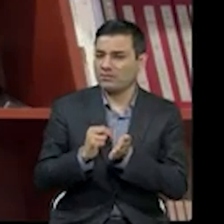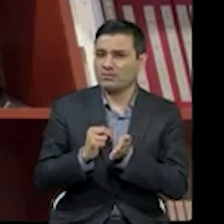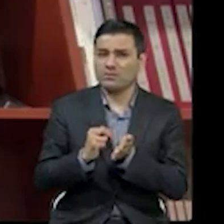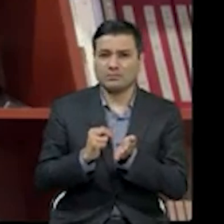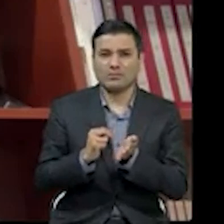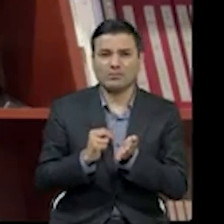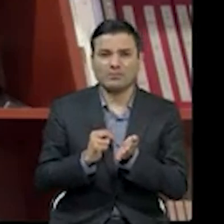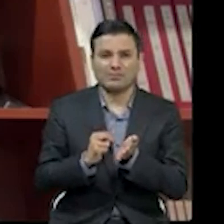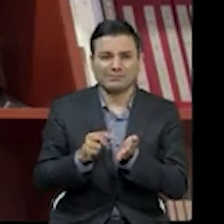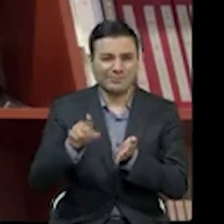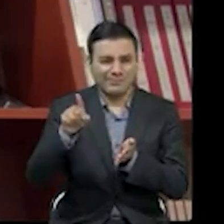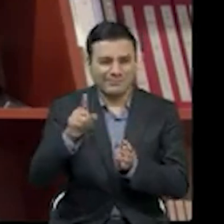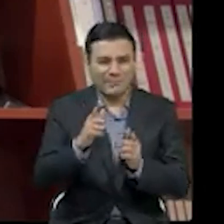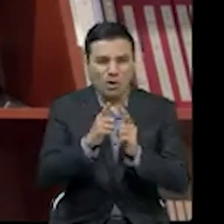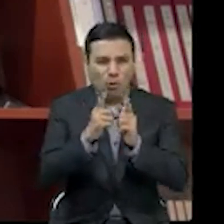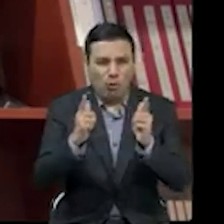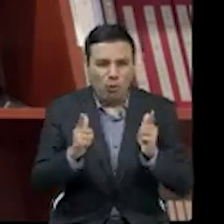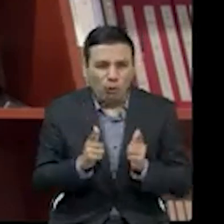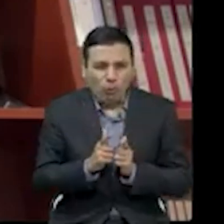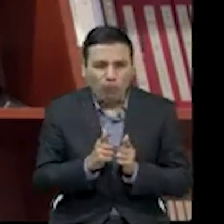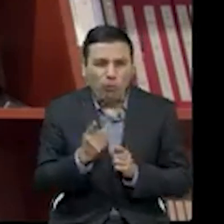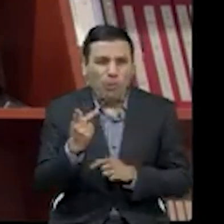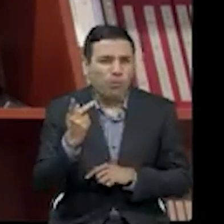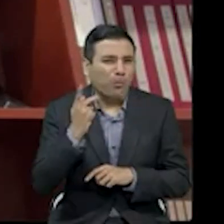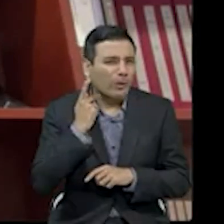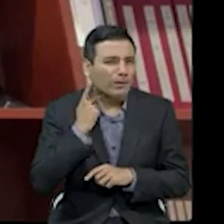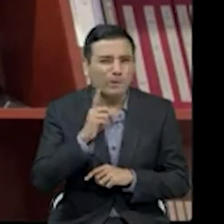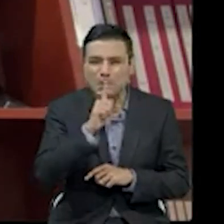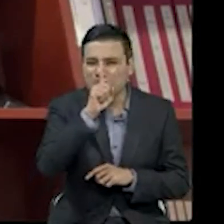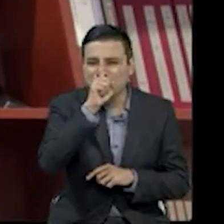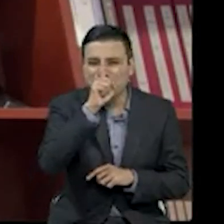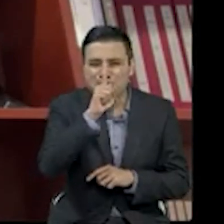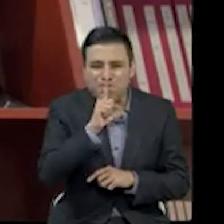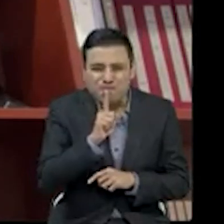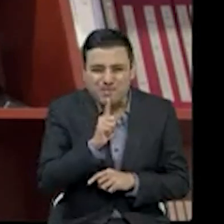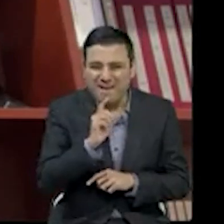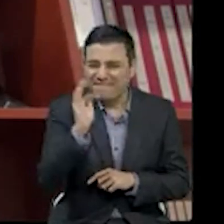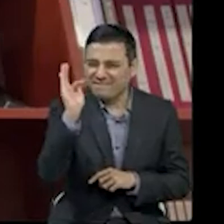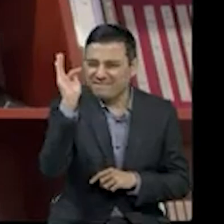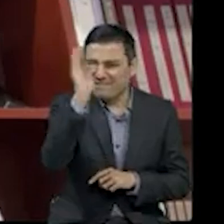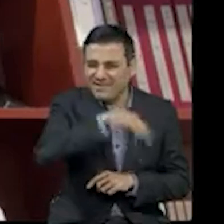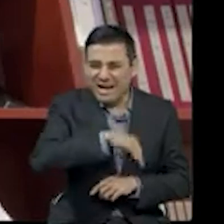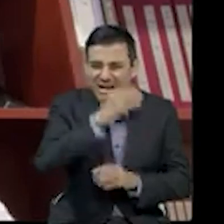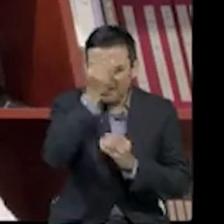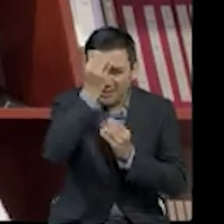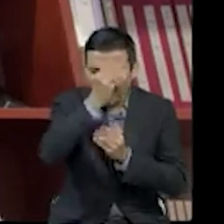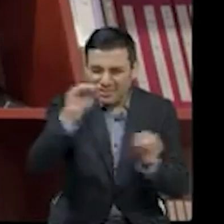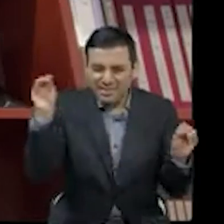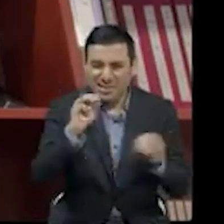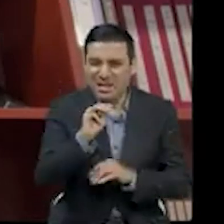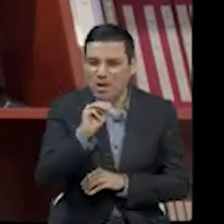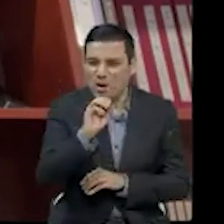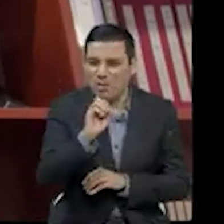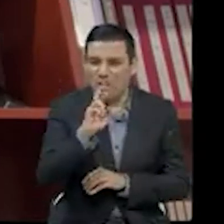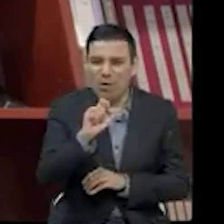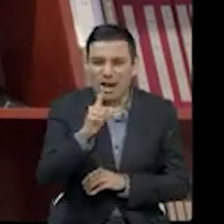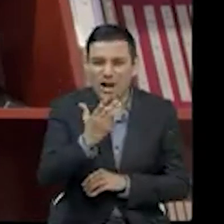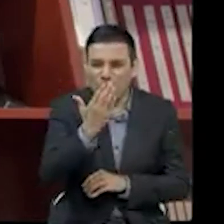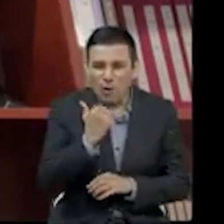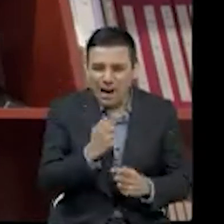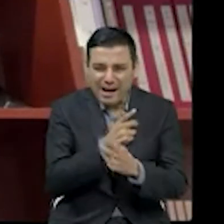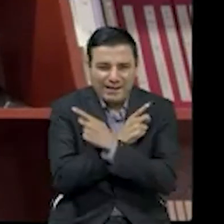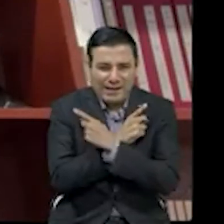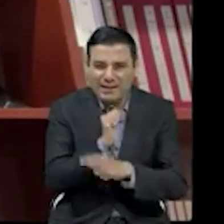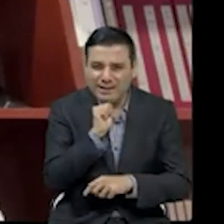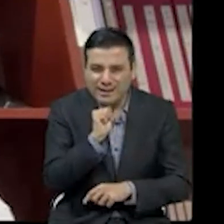opción mentirosa, intrigante, embustera, falsa, sin moral, sin principios, es la opción para